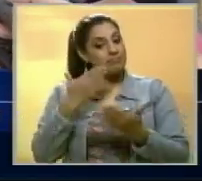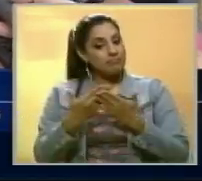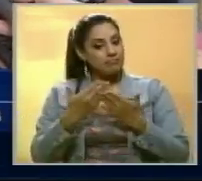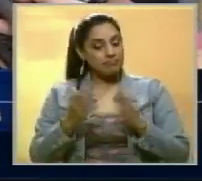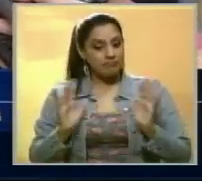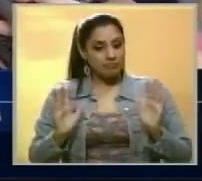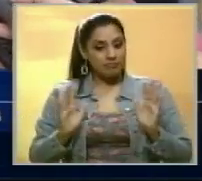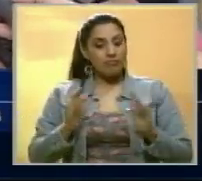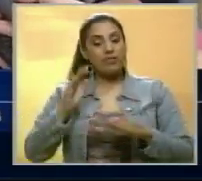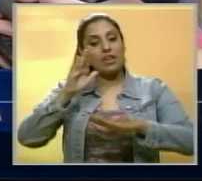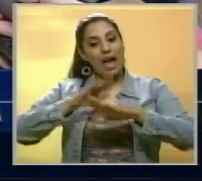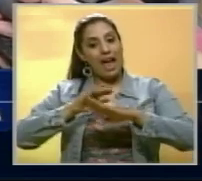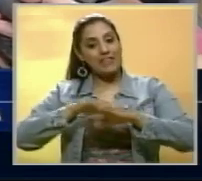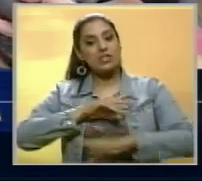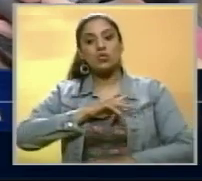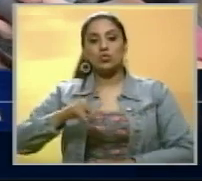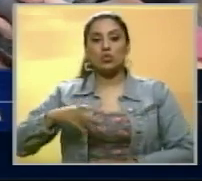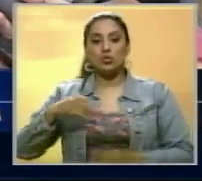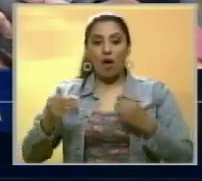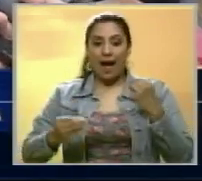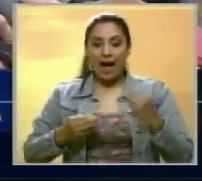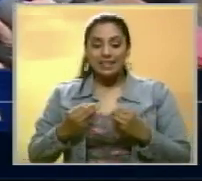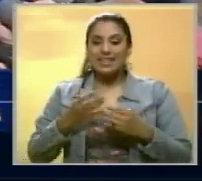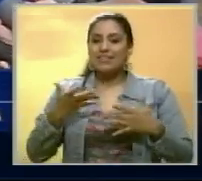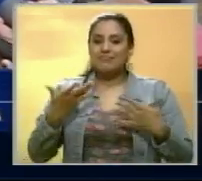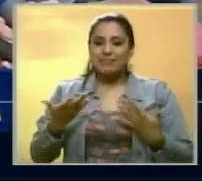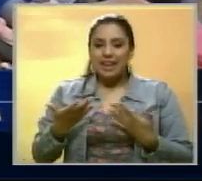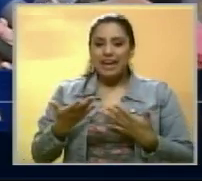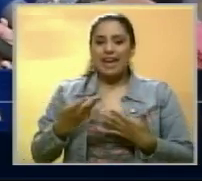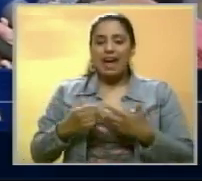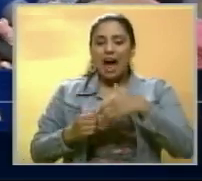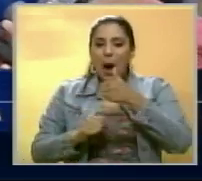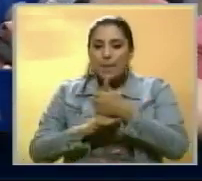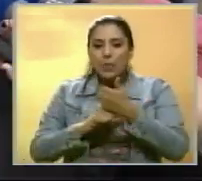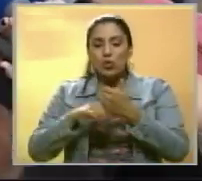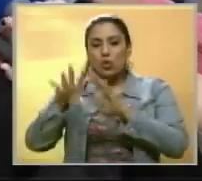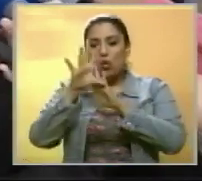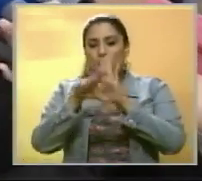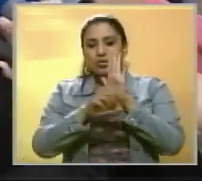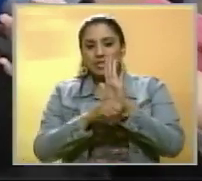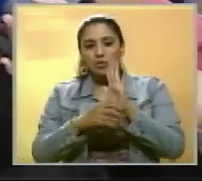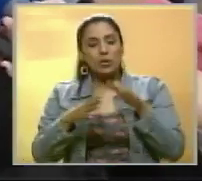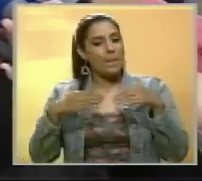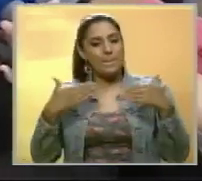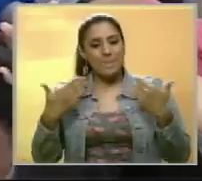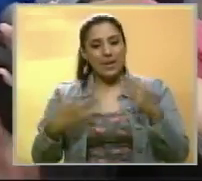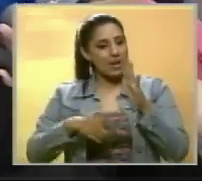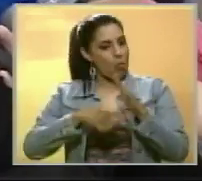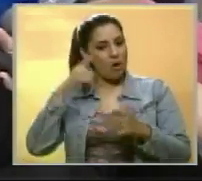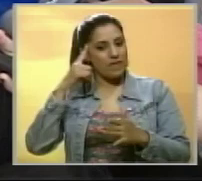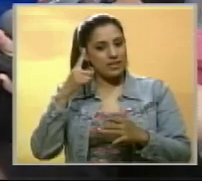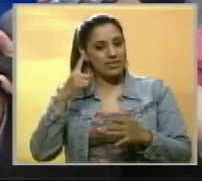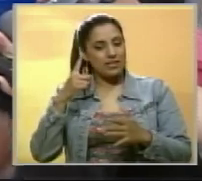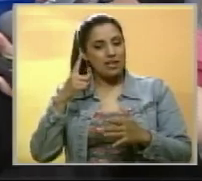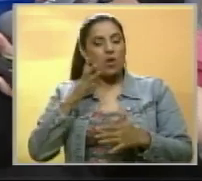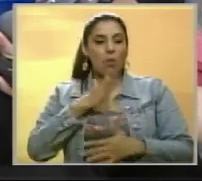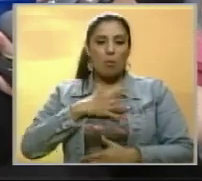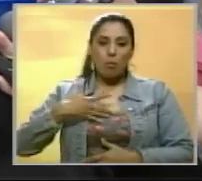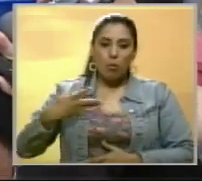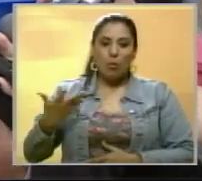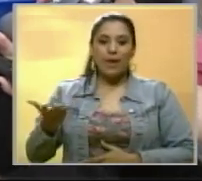pues, la solicitud que se está haciendo en relación a este amparo constitucional para de una vez por todas